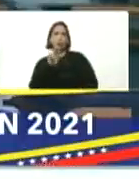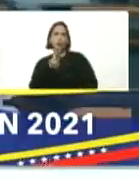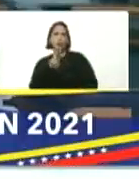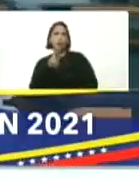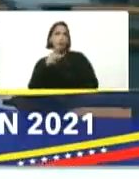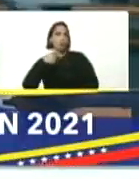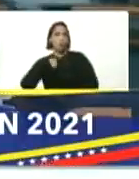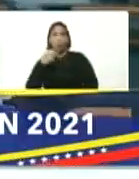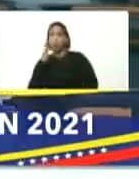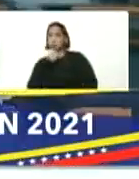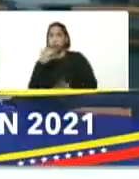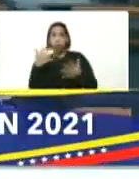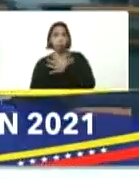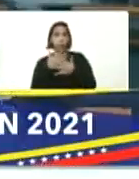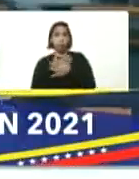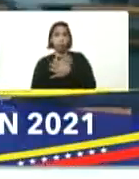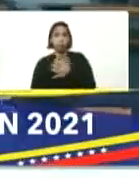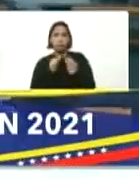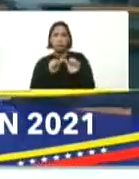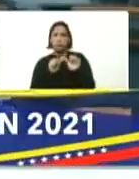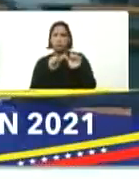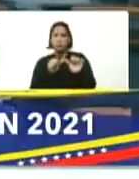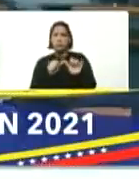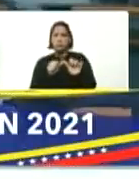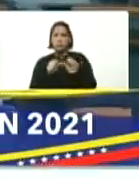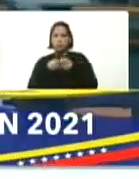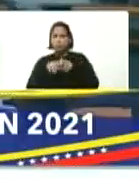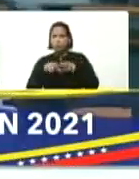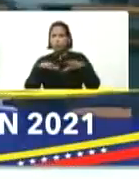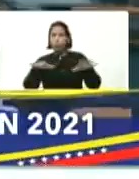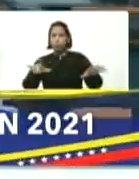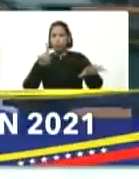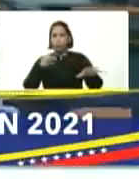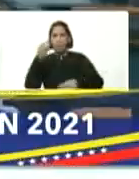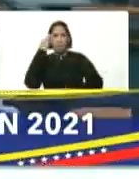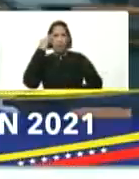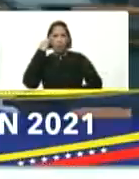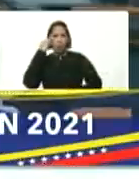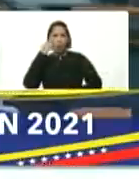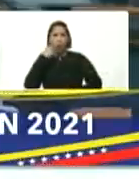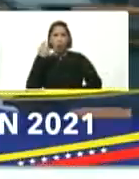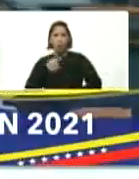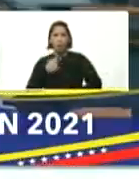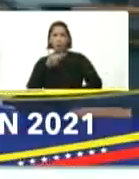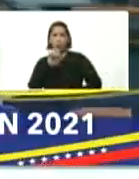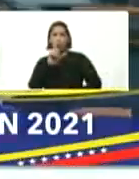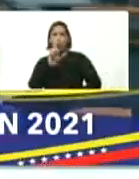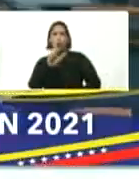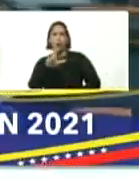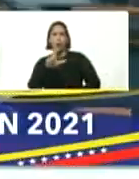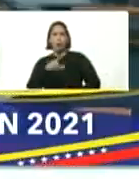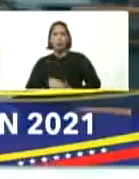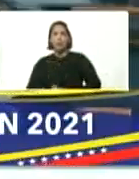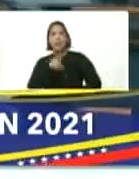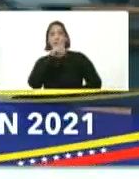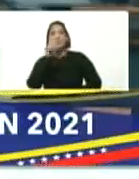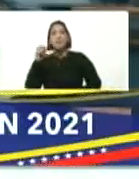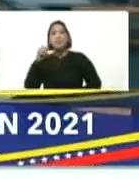confundo. Coellú sigue circulando en memoria de Joel Atilio Casal. 100 años de Paulo